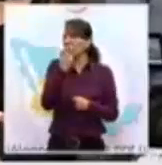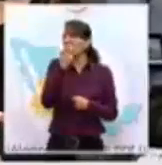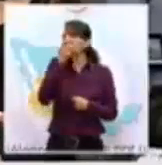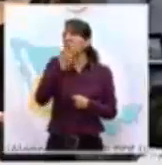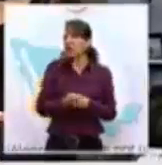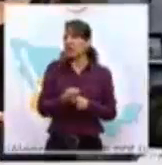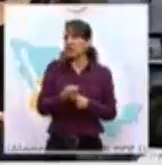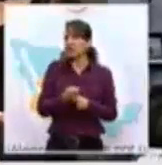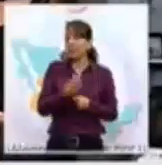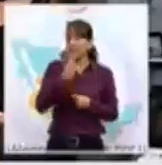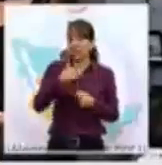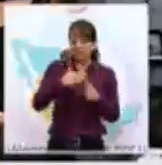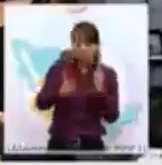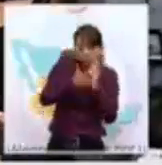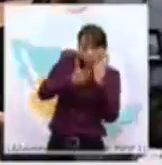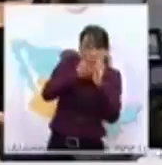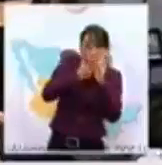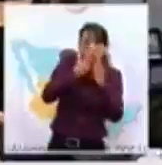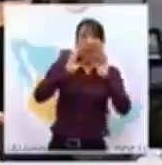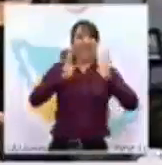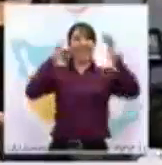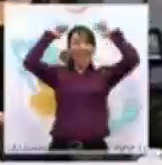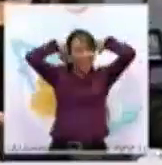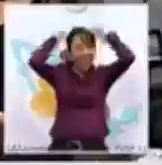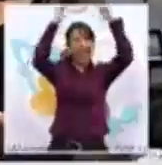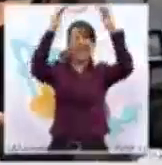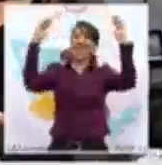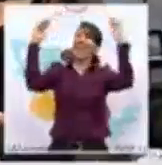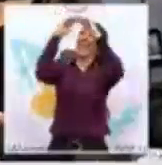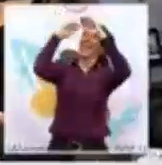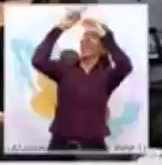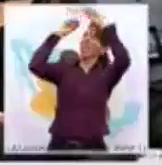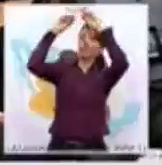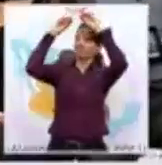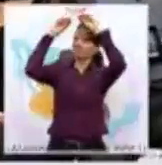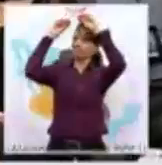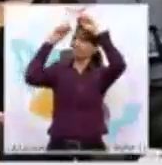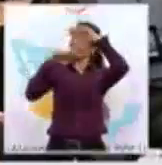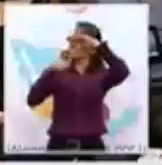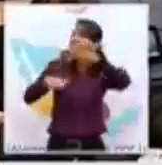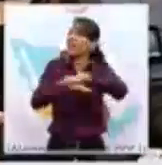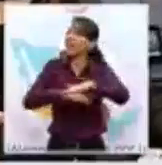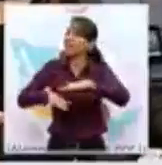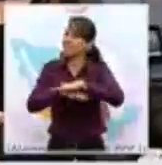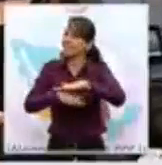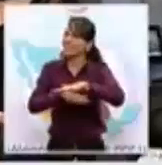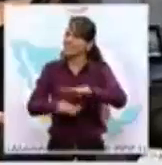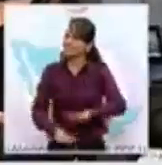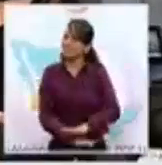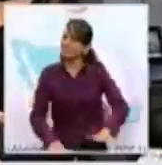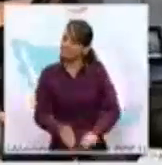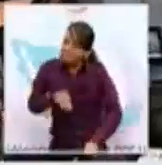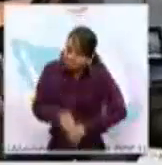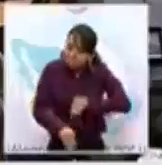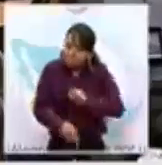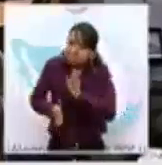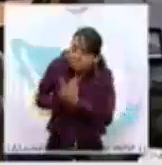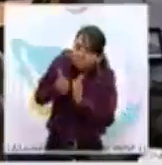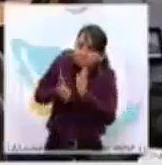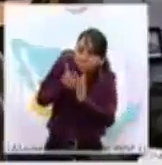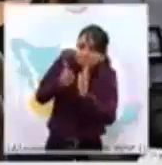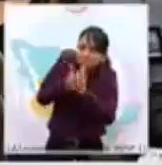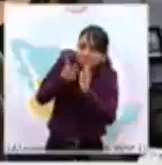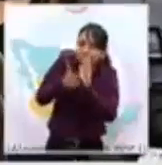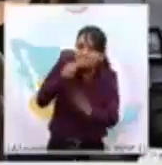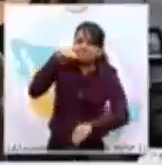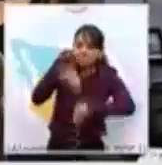así las cosas, nunca habrá una reforma educativa acabada, siempre es un proceso de perfeccionamiento, y nosotros